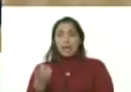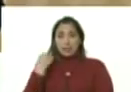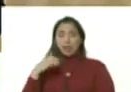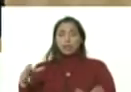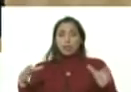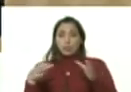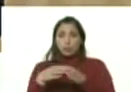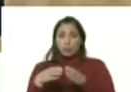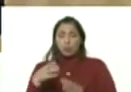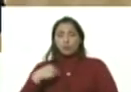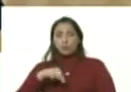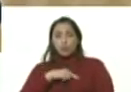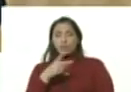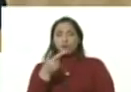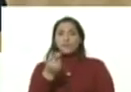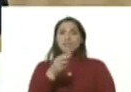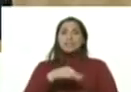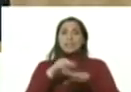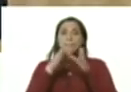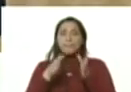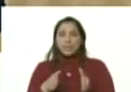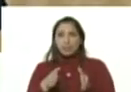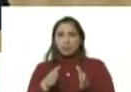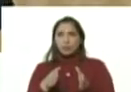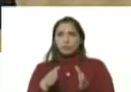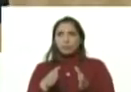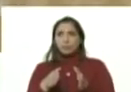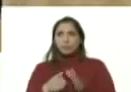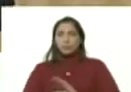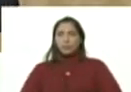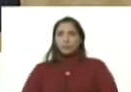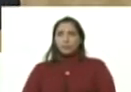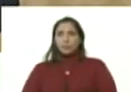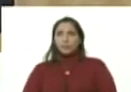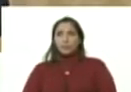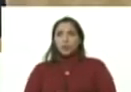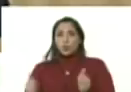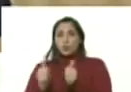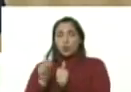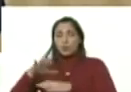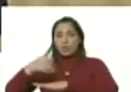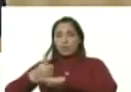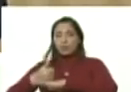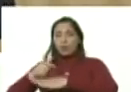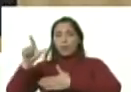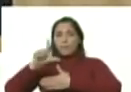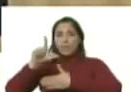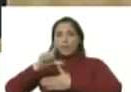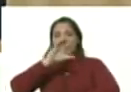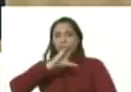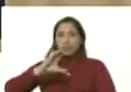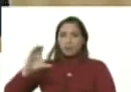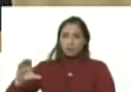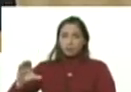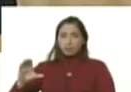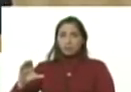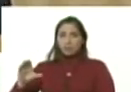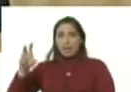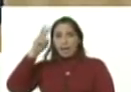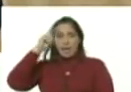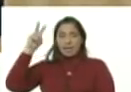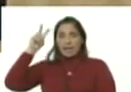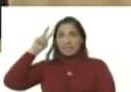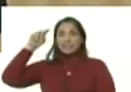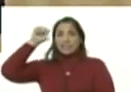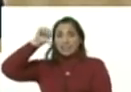reunión de nuestro viceministro, Iván Gil Pinto, con la directora para América Latina y el Caribe en la Cancillería, es